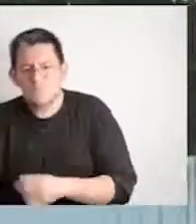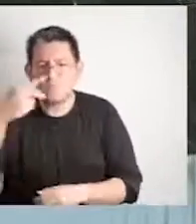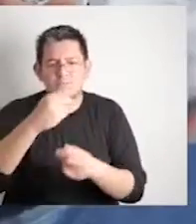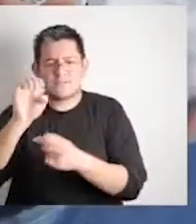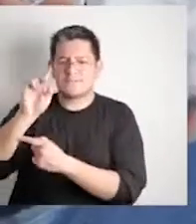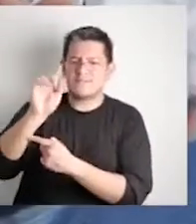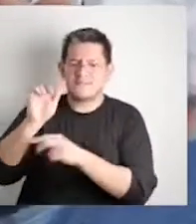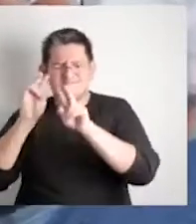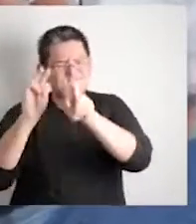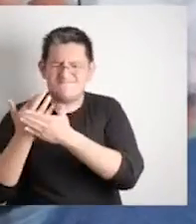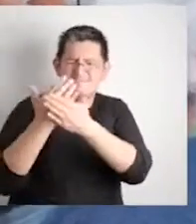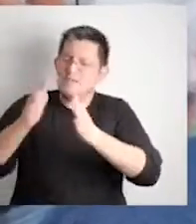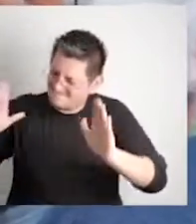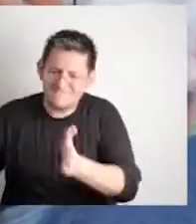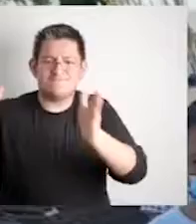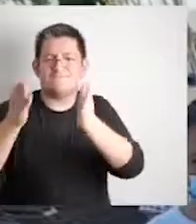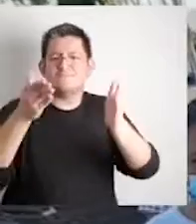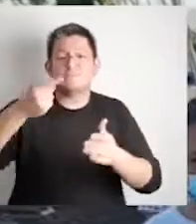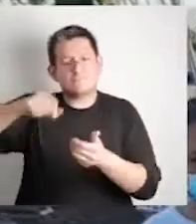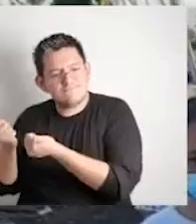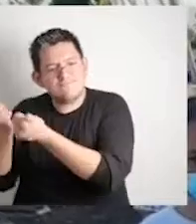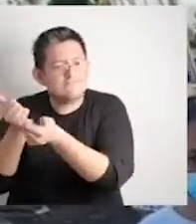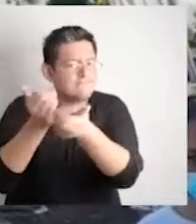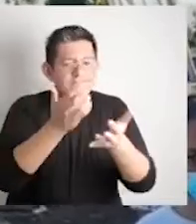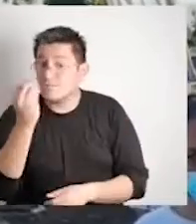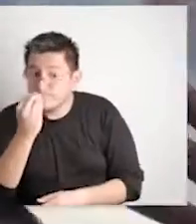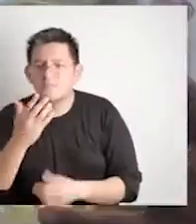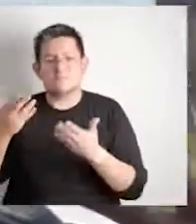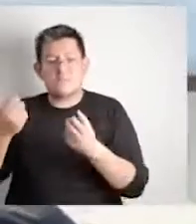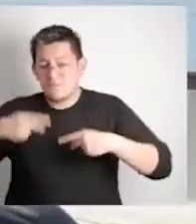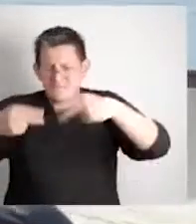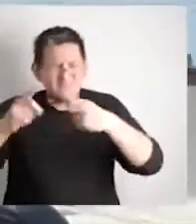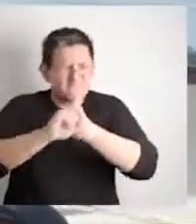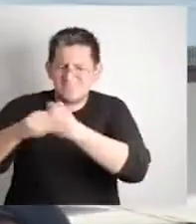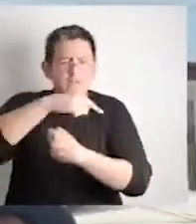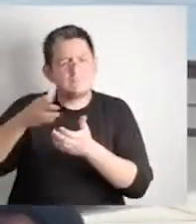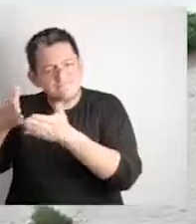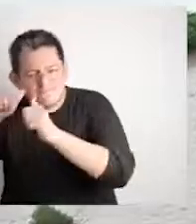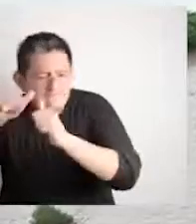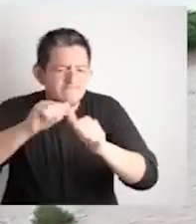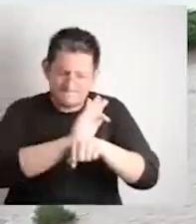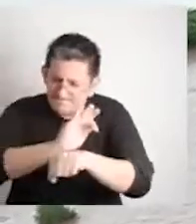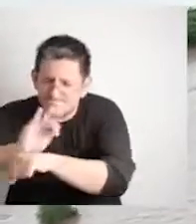brindar esperanza, llevando alimentos y abrigo a los miles de afectados.